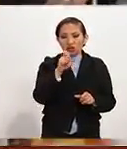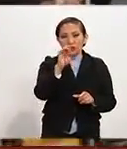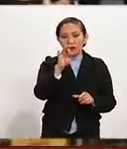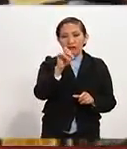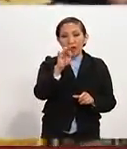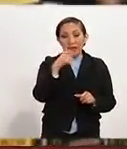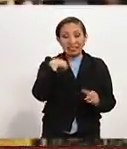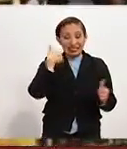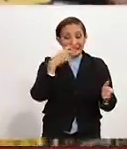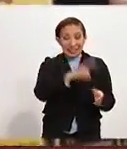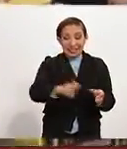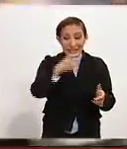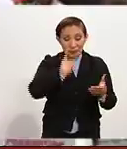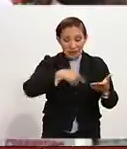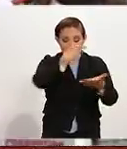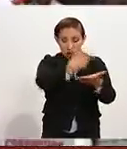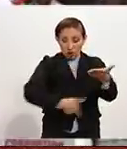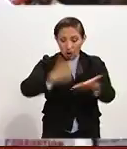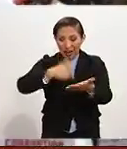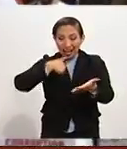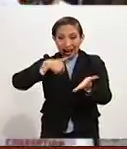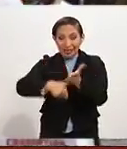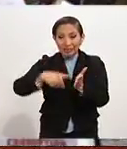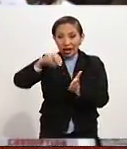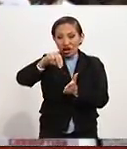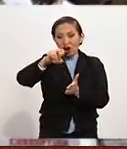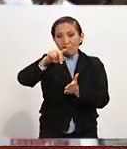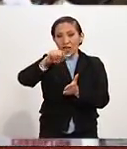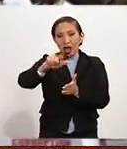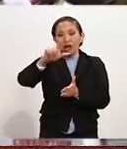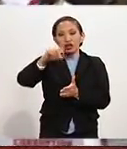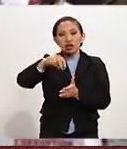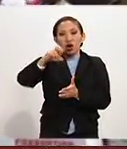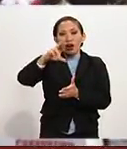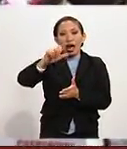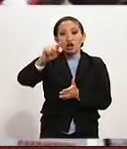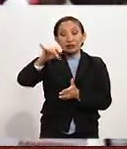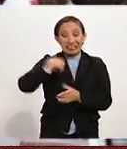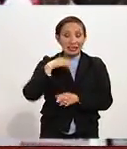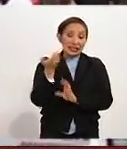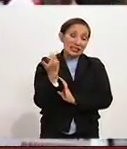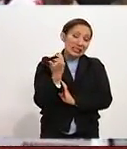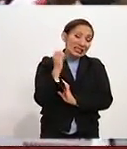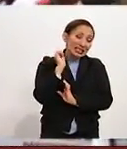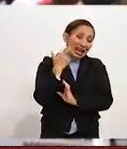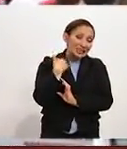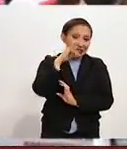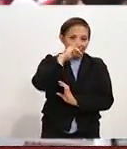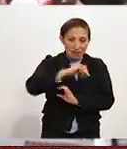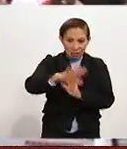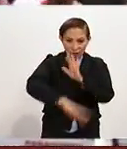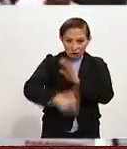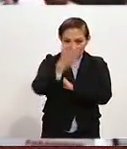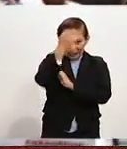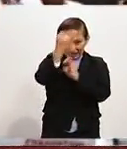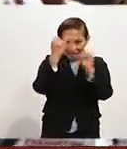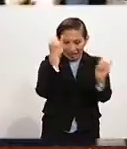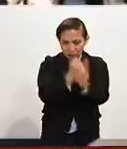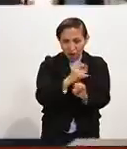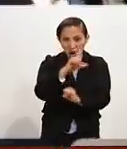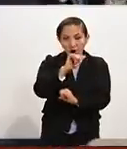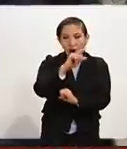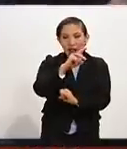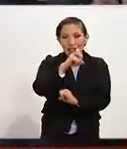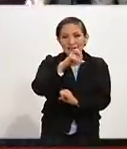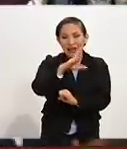de 300 economistas, entre ellos la actual Nobel de Economía Nora Lustig y el que fue economista jefe del Fondo Monetario Internacional